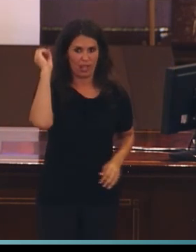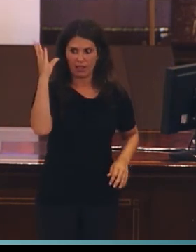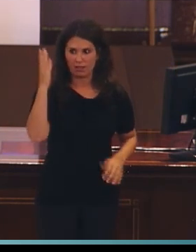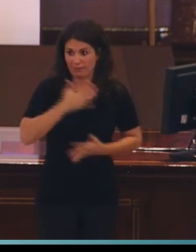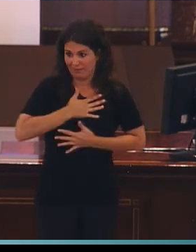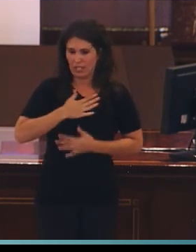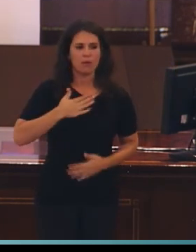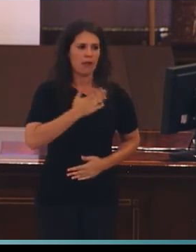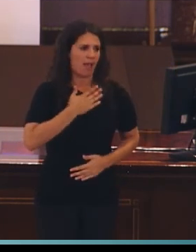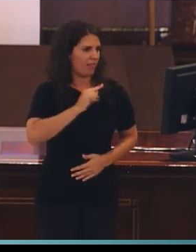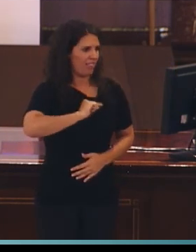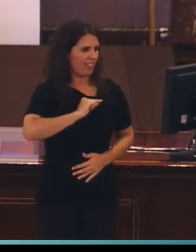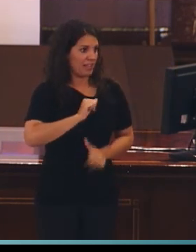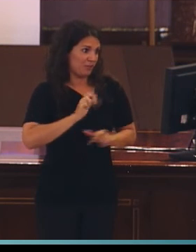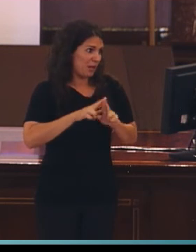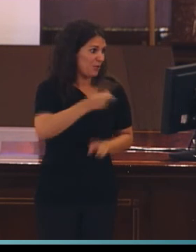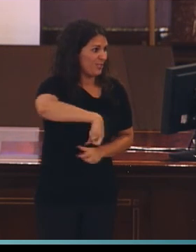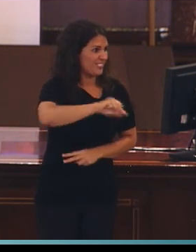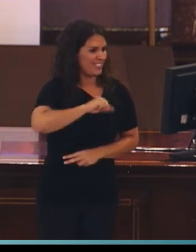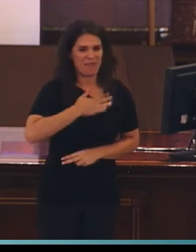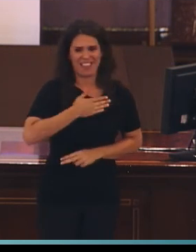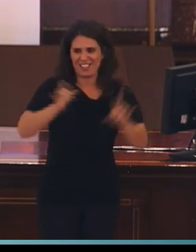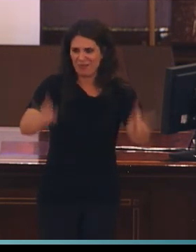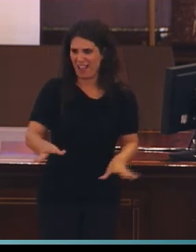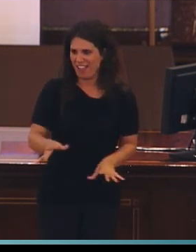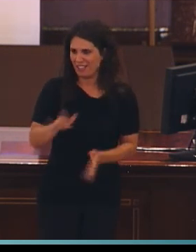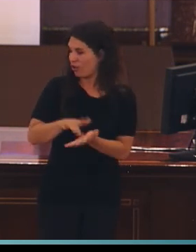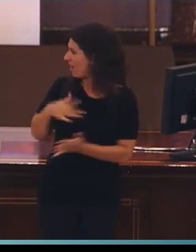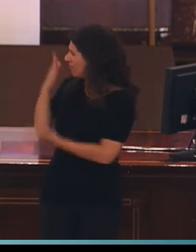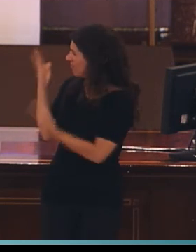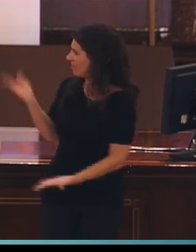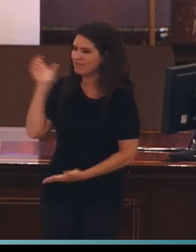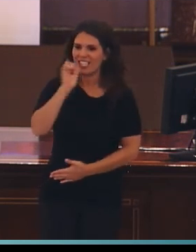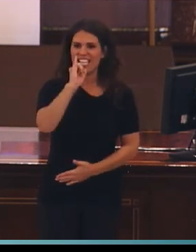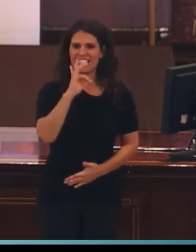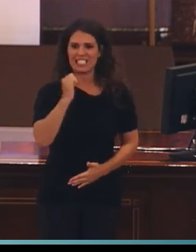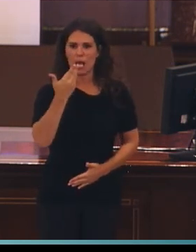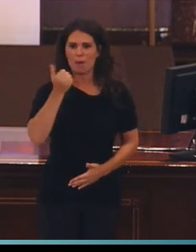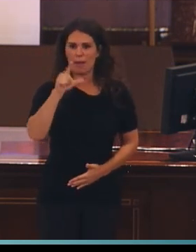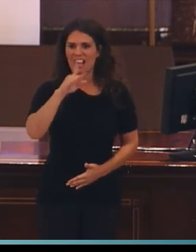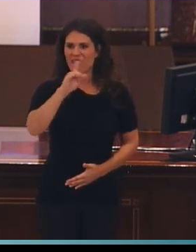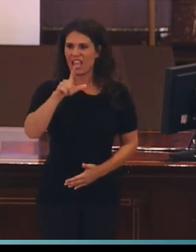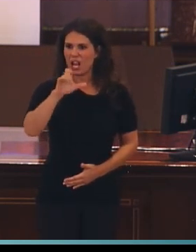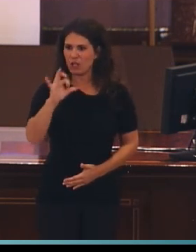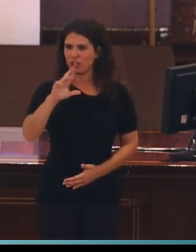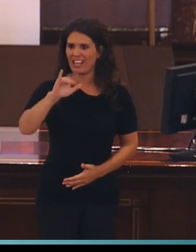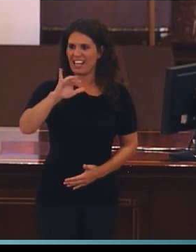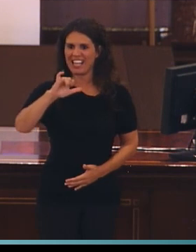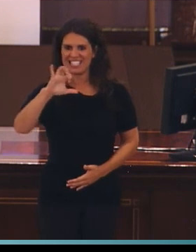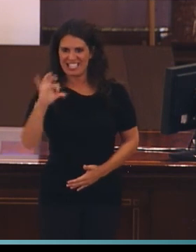placer, y espero que para vosotros también, contar con Isabel de los Reyes Rodríguez Ortiz,